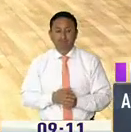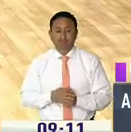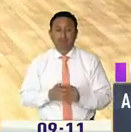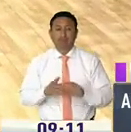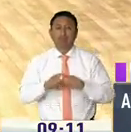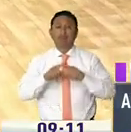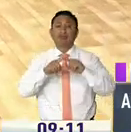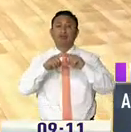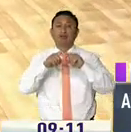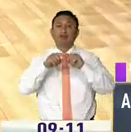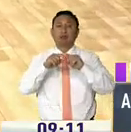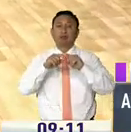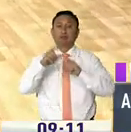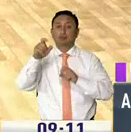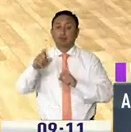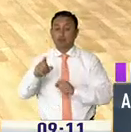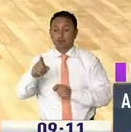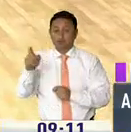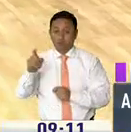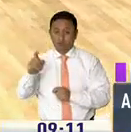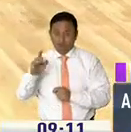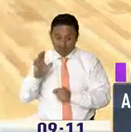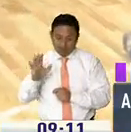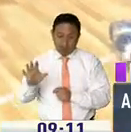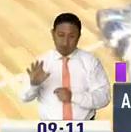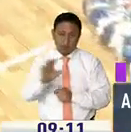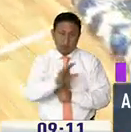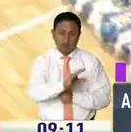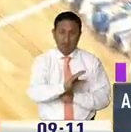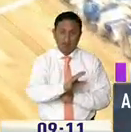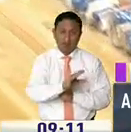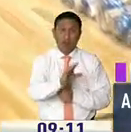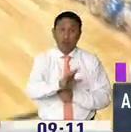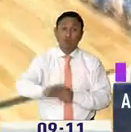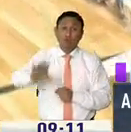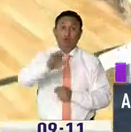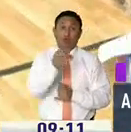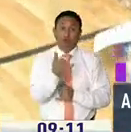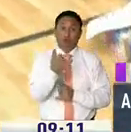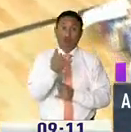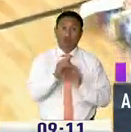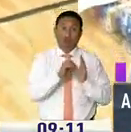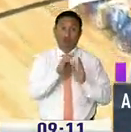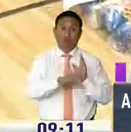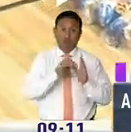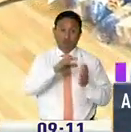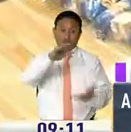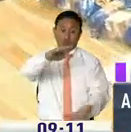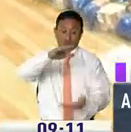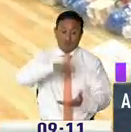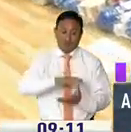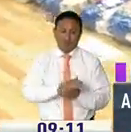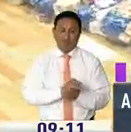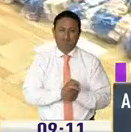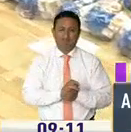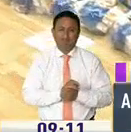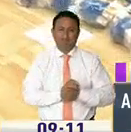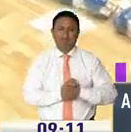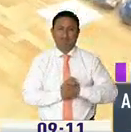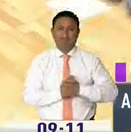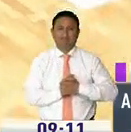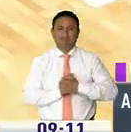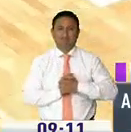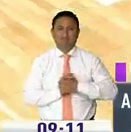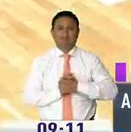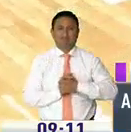también todas las necesidades que la ciudadanía tiene a través de todo lo que estamos implementando hoy en la Radio Maratón, sí, a través de